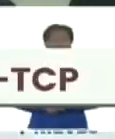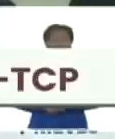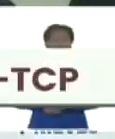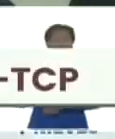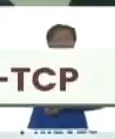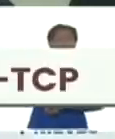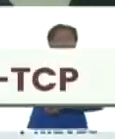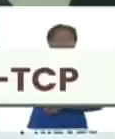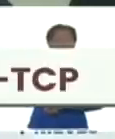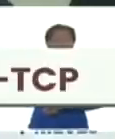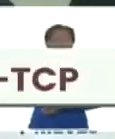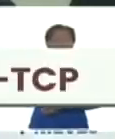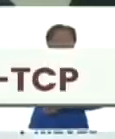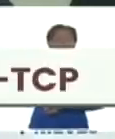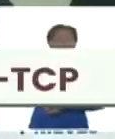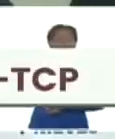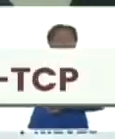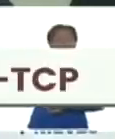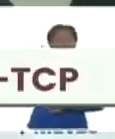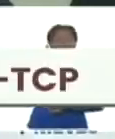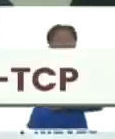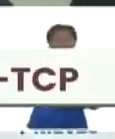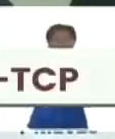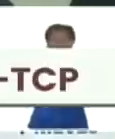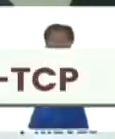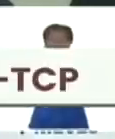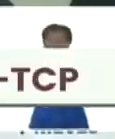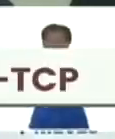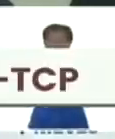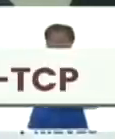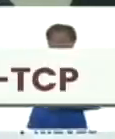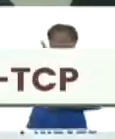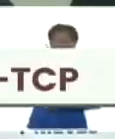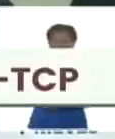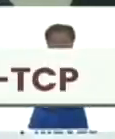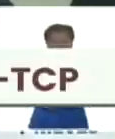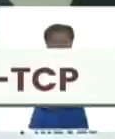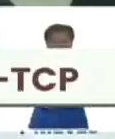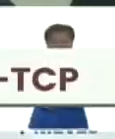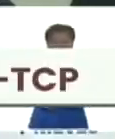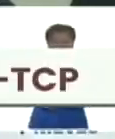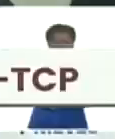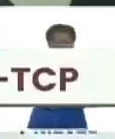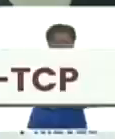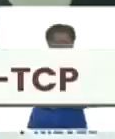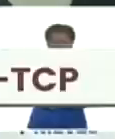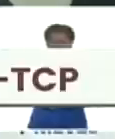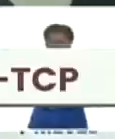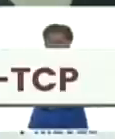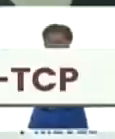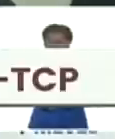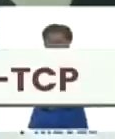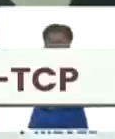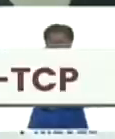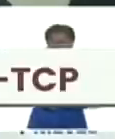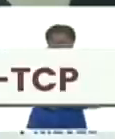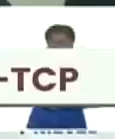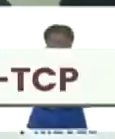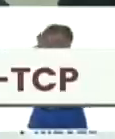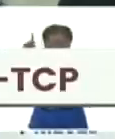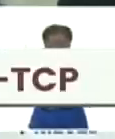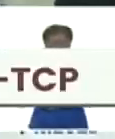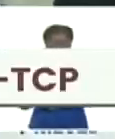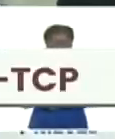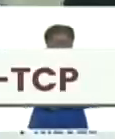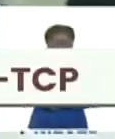aire, la distancia más corta entre dos países por aire es un arco, un círculo. Podemos